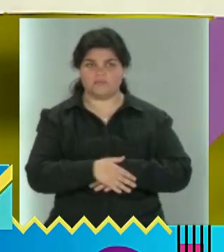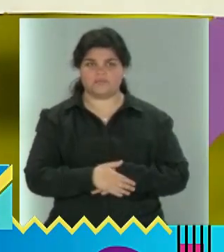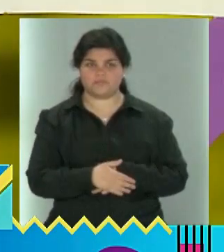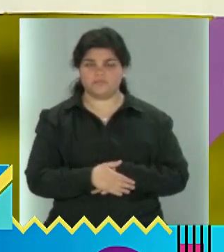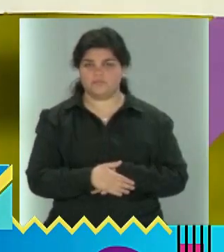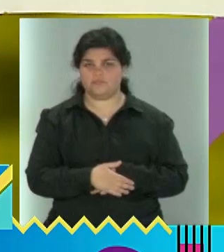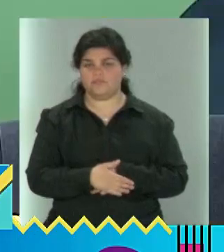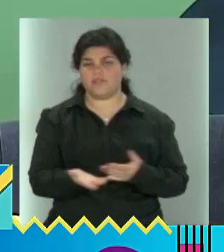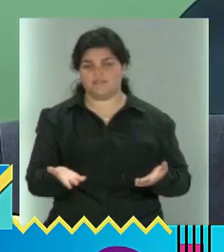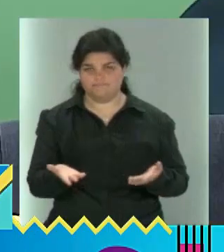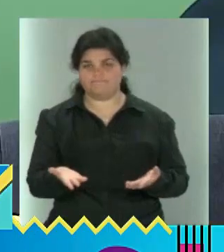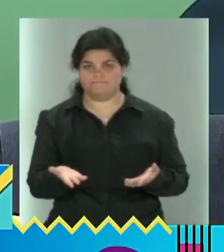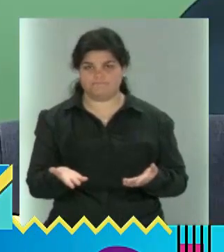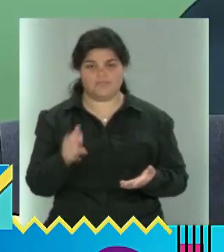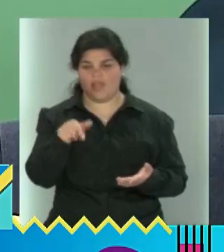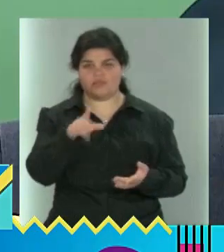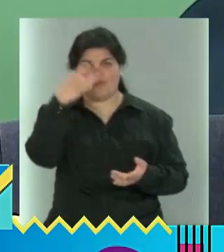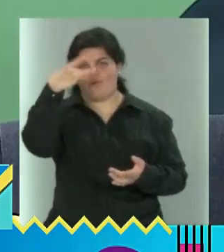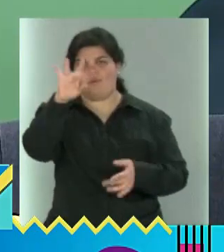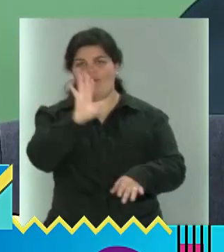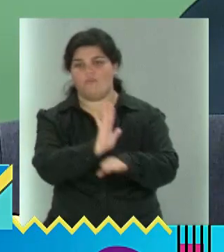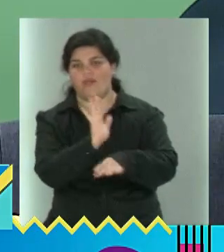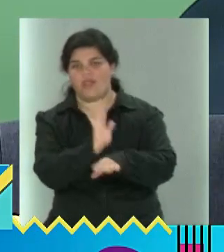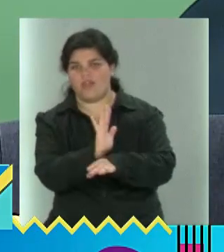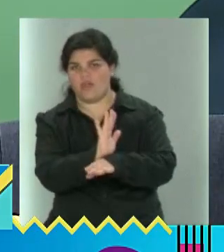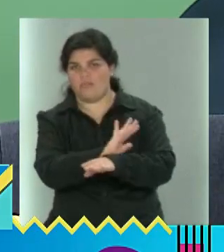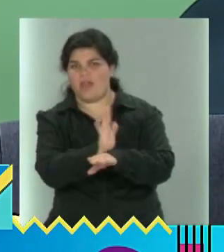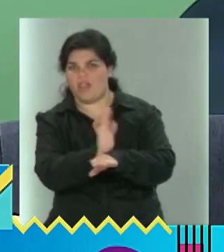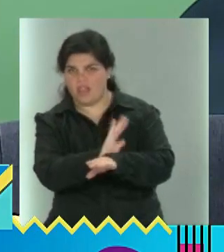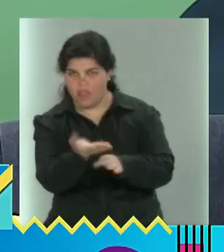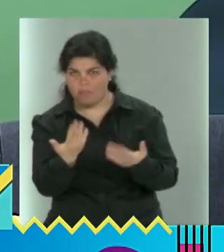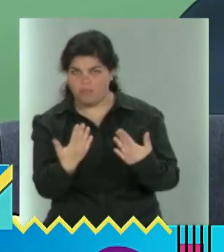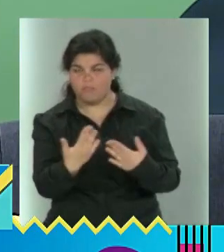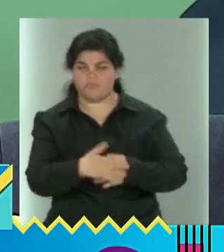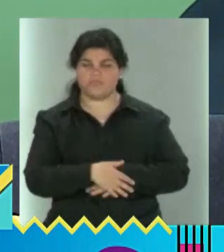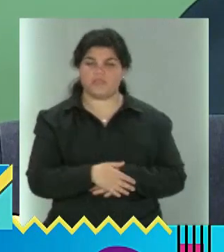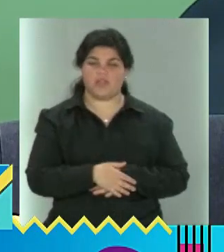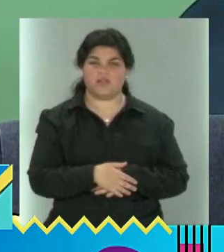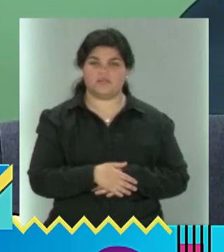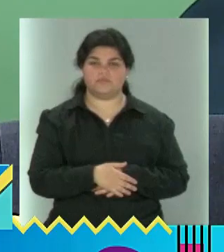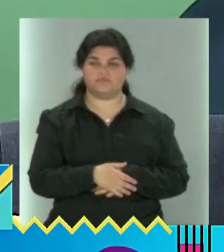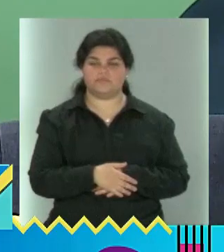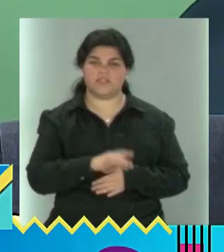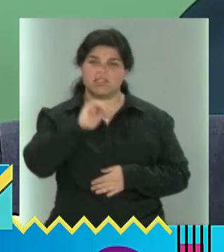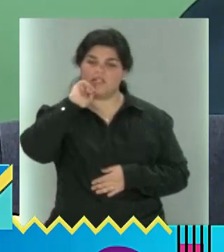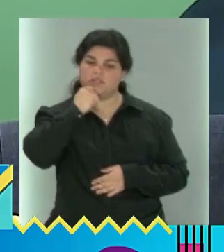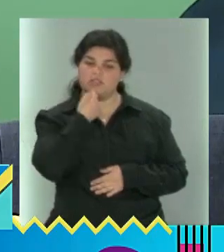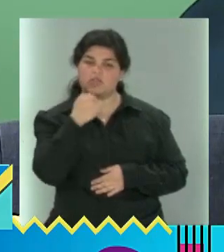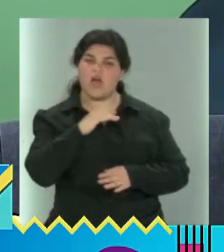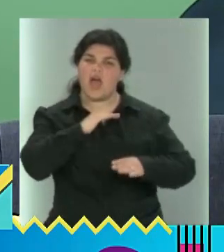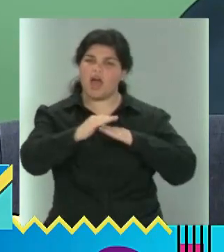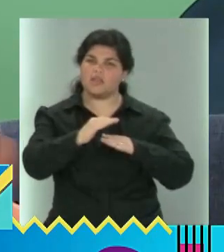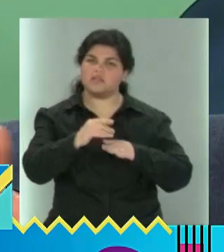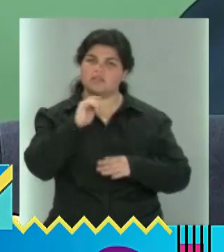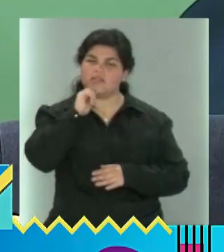No. Eso es para películas. Lo bueno que te da las artes marciales,